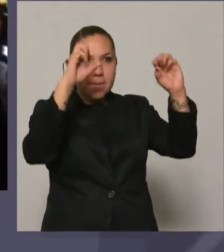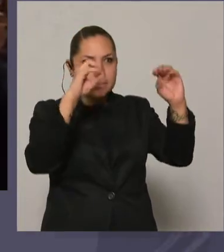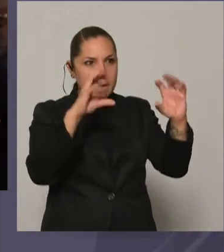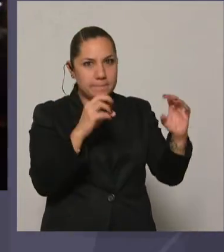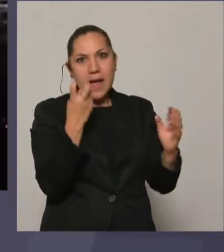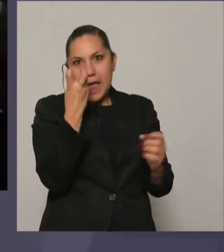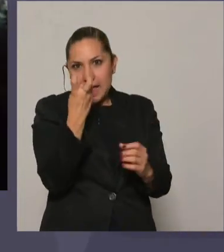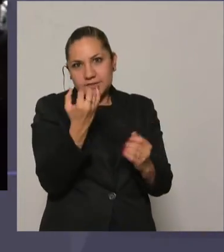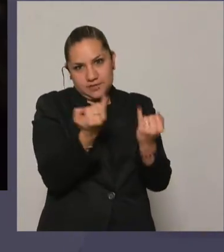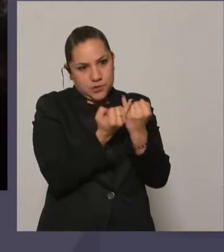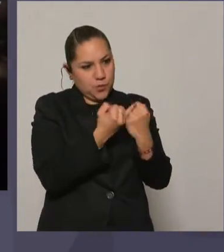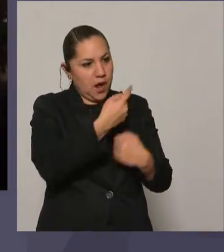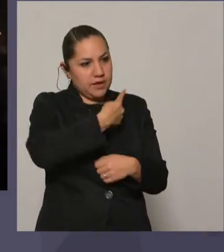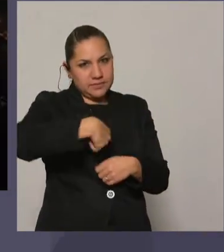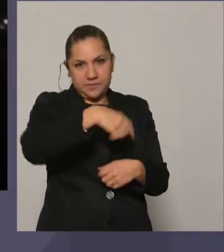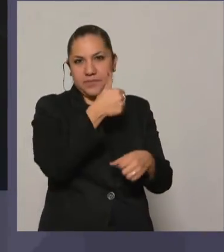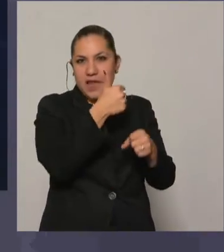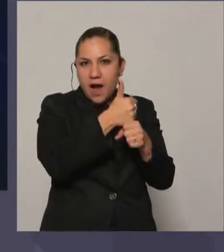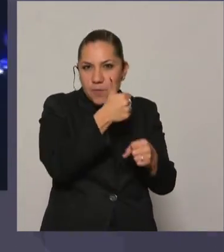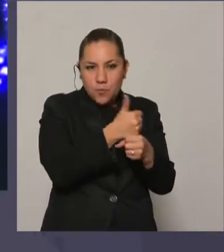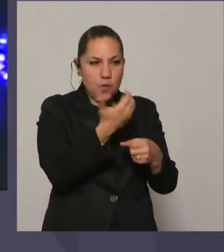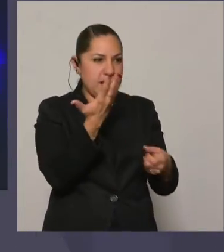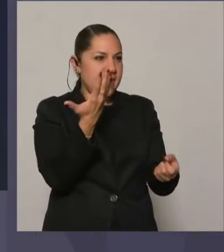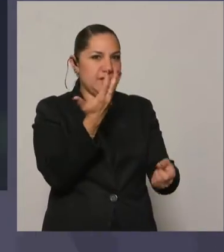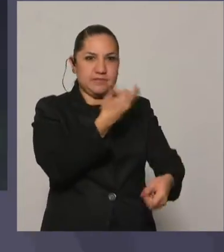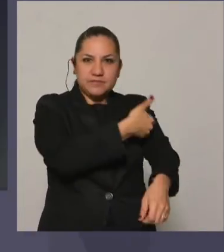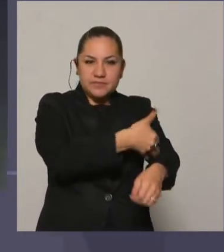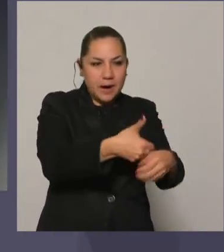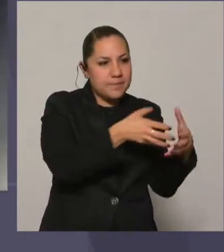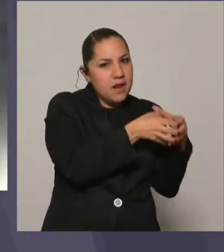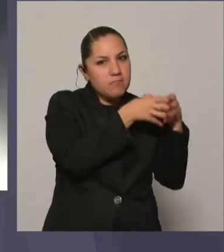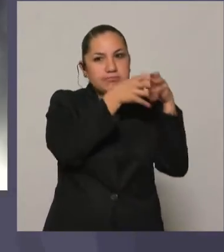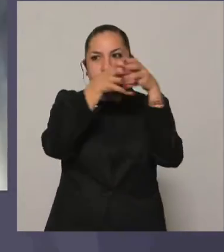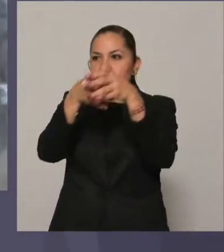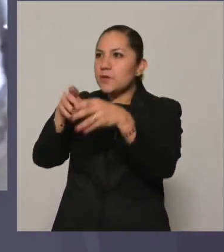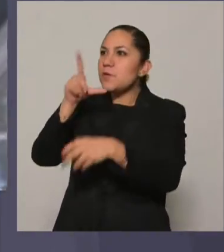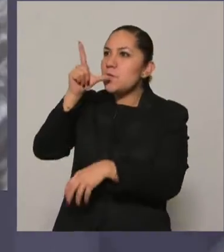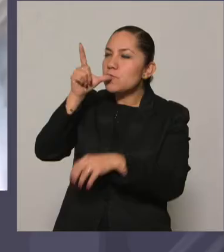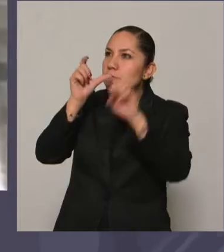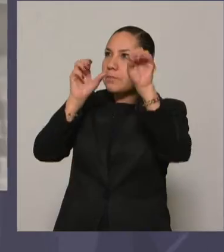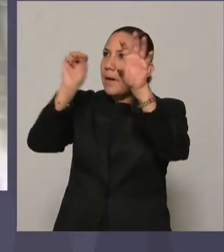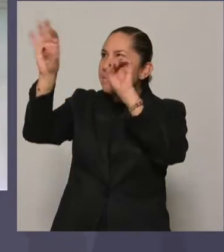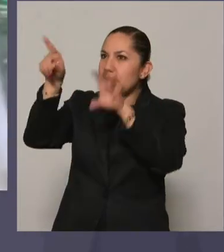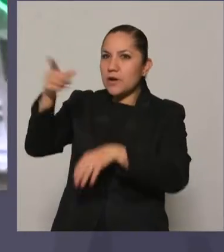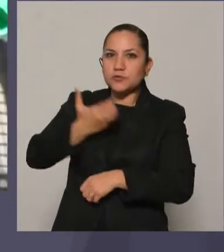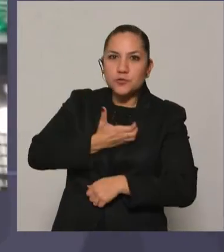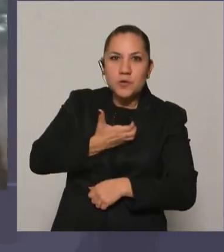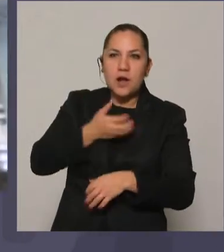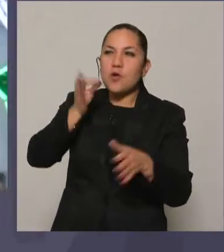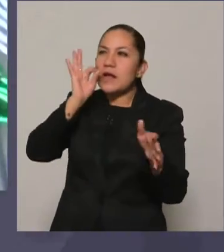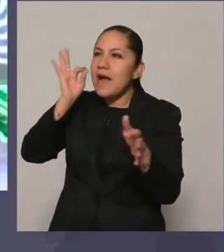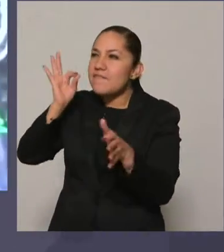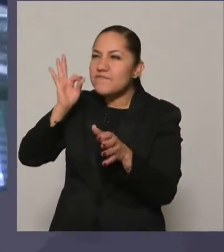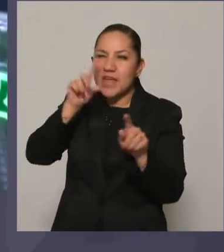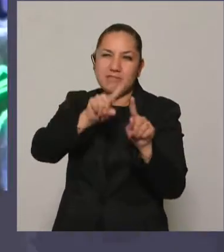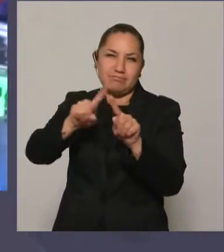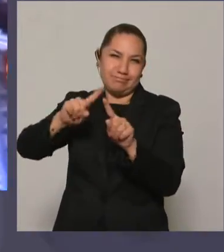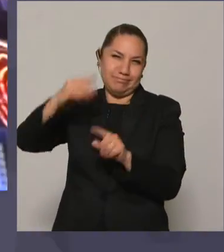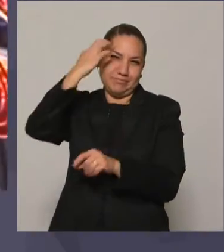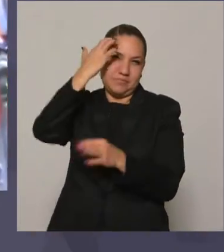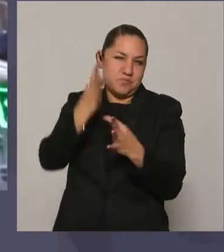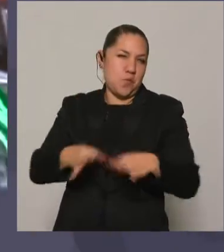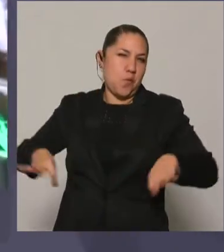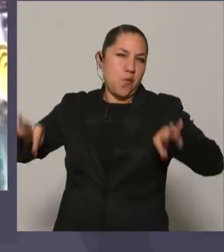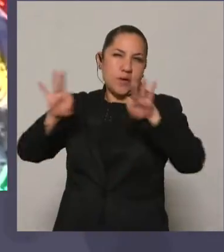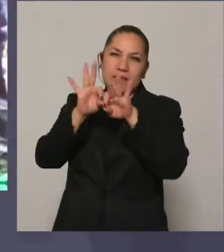las luminarias y de ahí a los cafés icónicos de la Ciudad de México. Totalmente. Ya no decimos nombres porque se nos antojan, pero hay Exactamente.